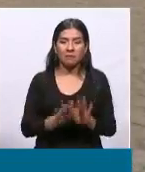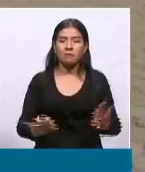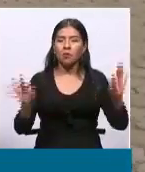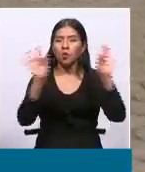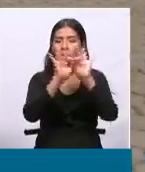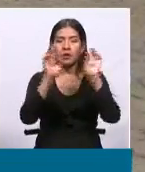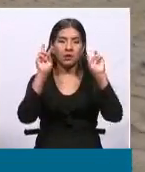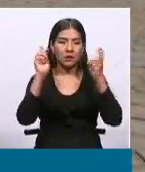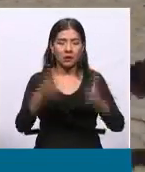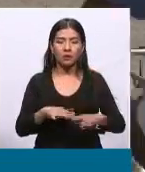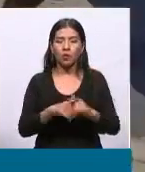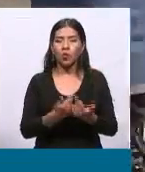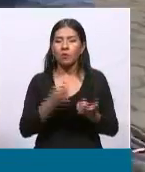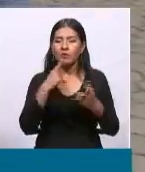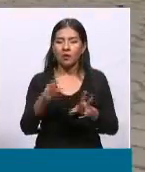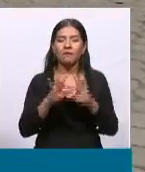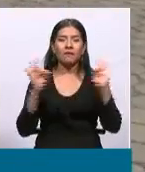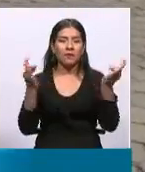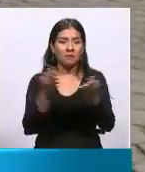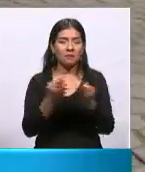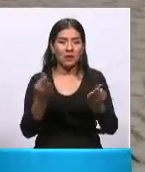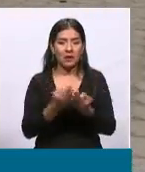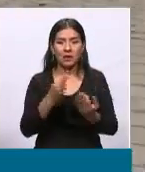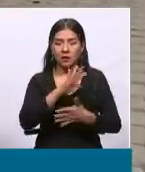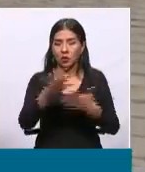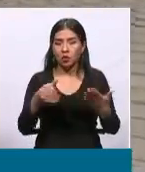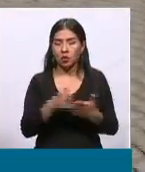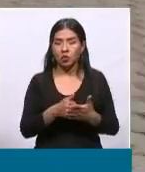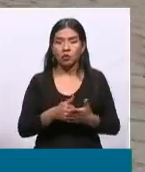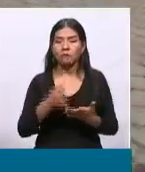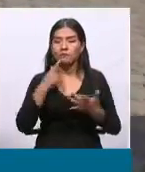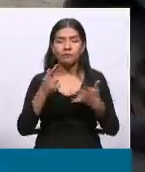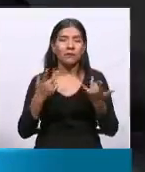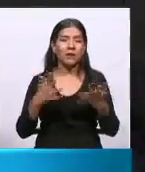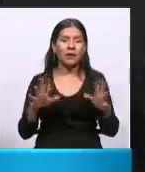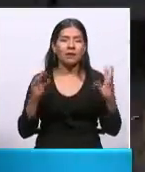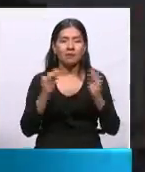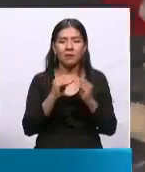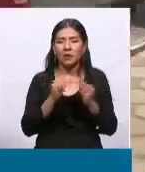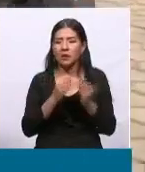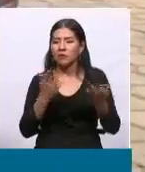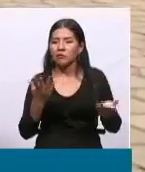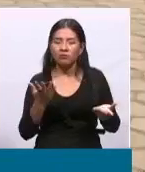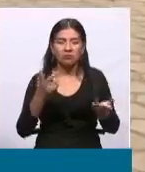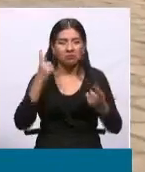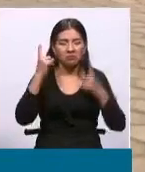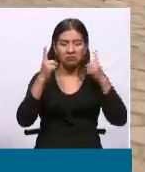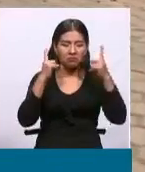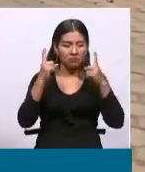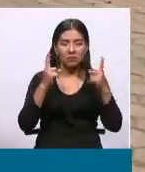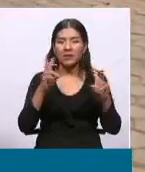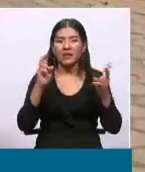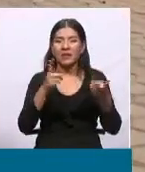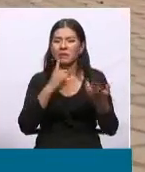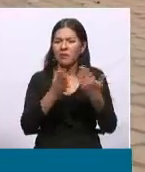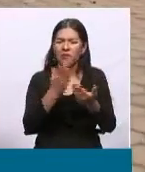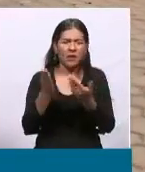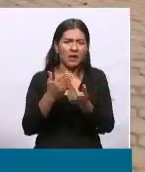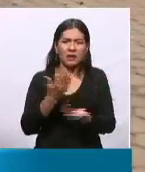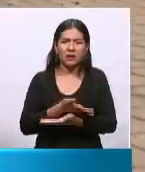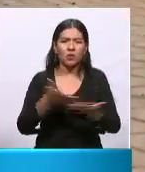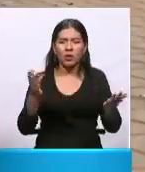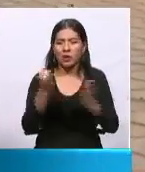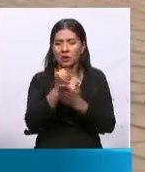fundamentalmente de las familias más, diríamos, sencillas,